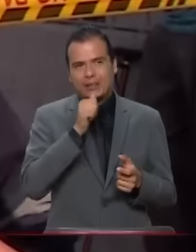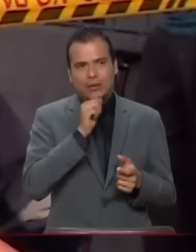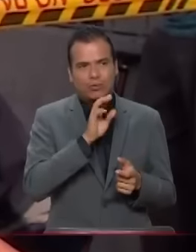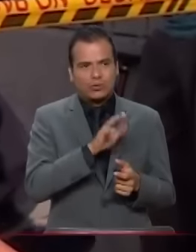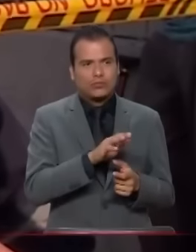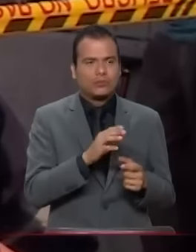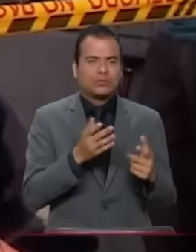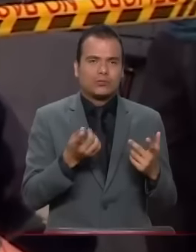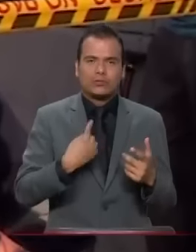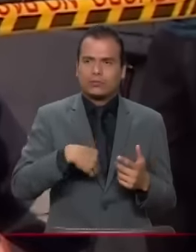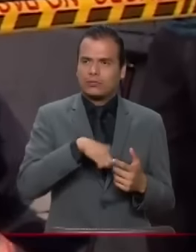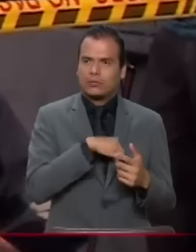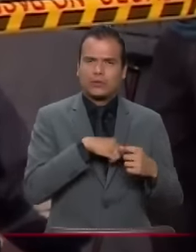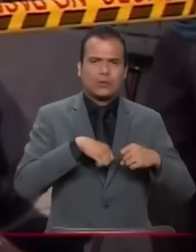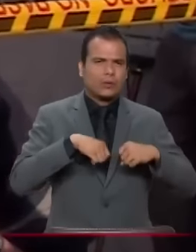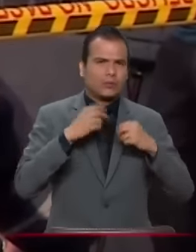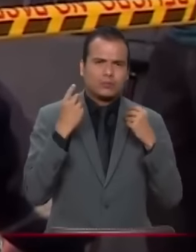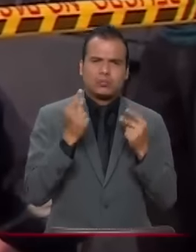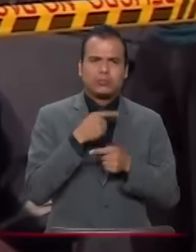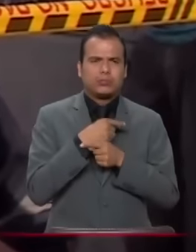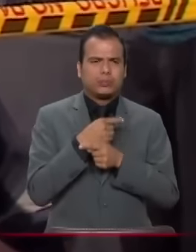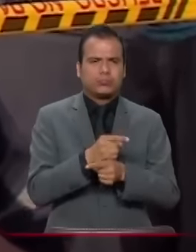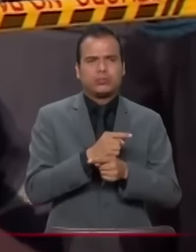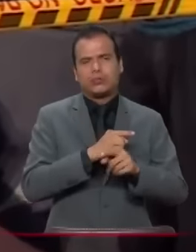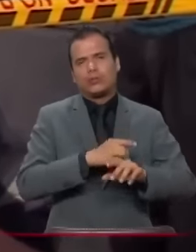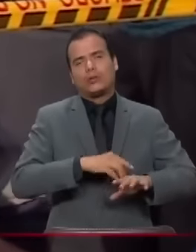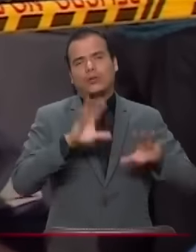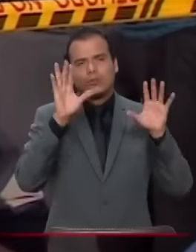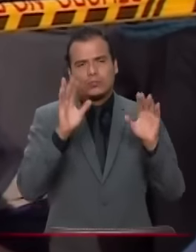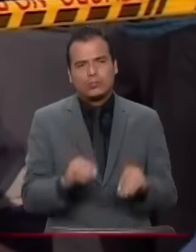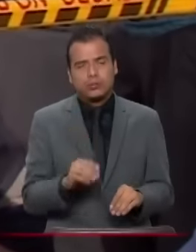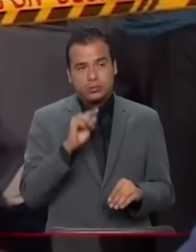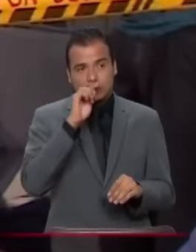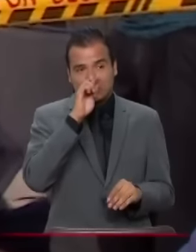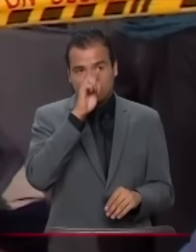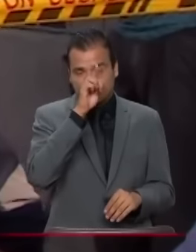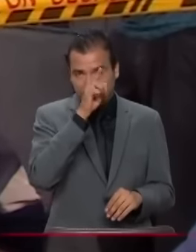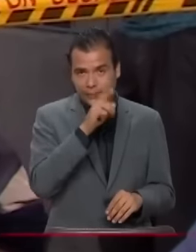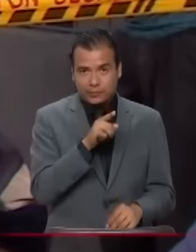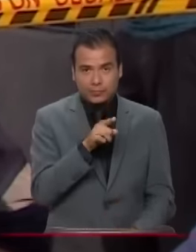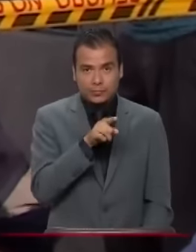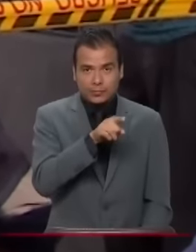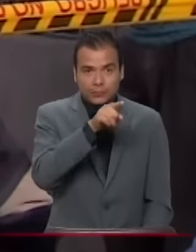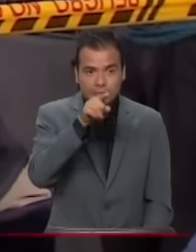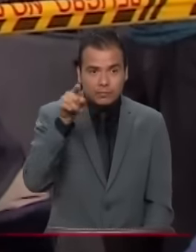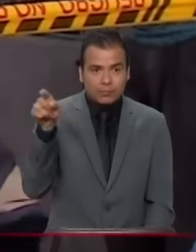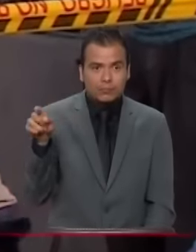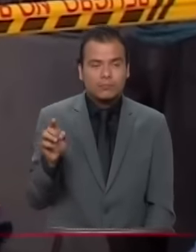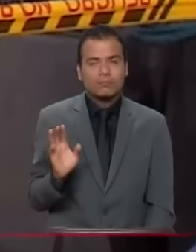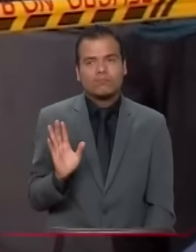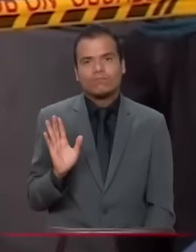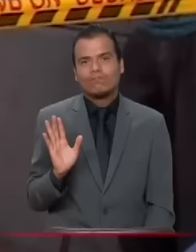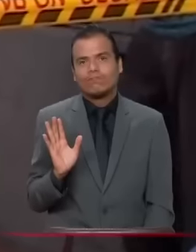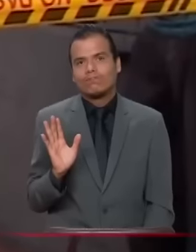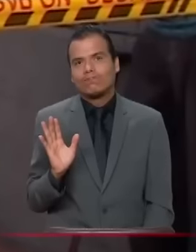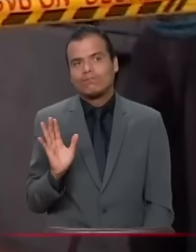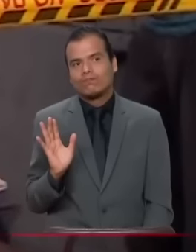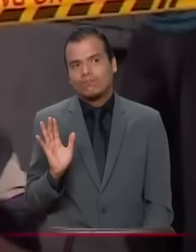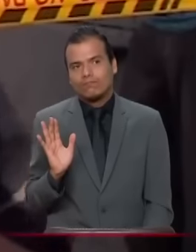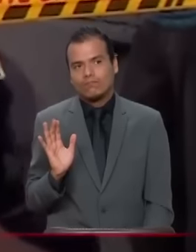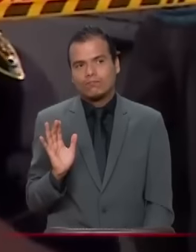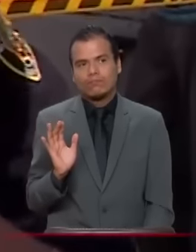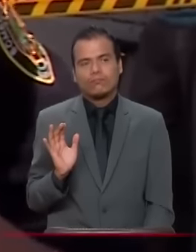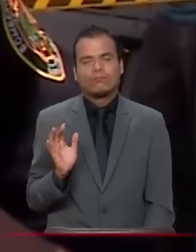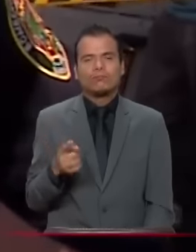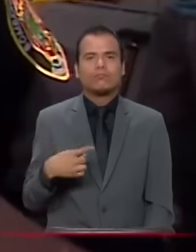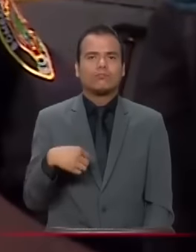llamas se hace muy rápido y no podemos determinar todavía. También hace parte de la misma investigación es desde al momento